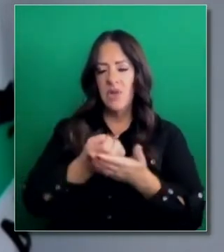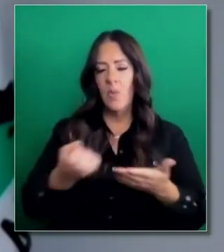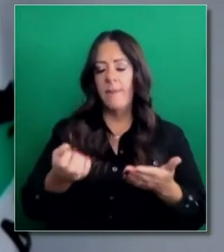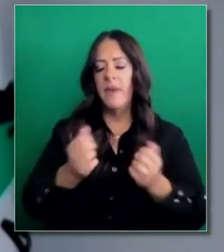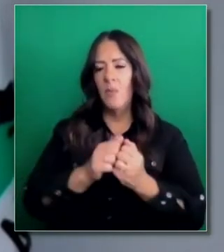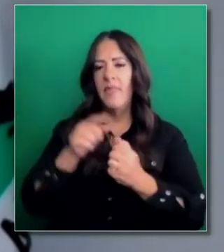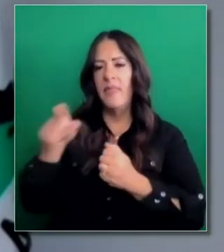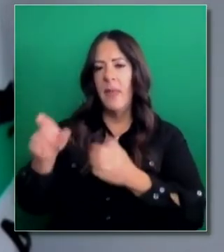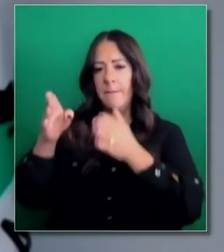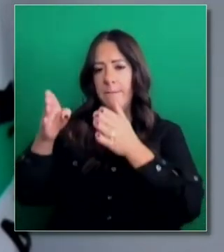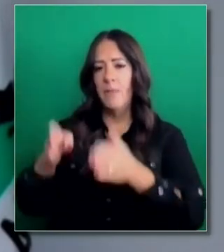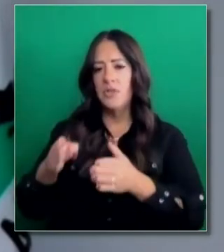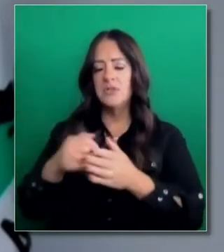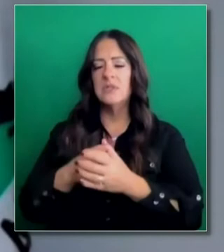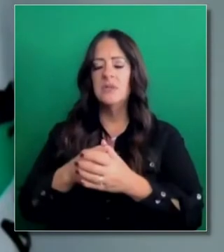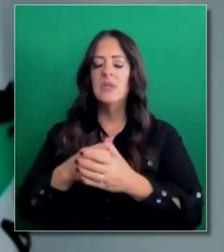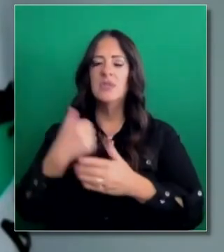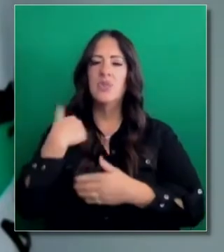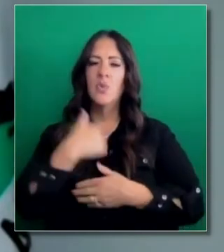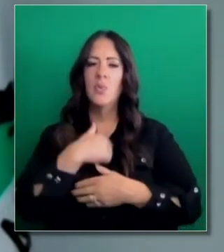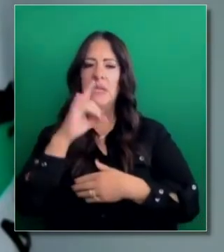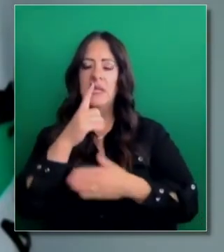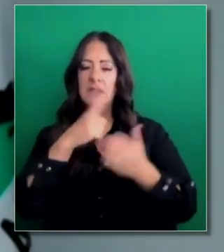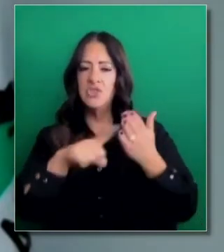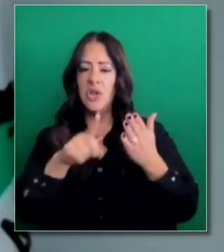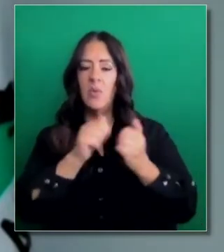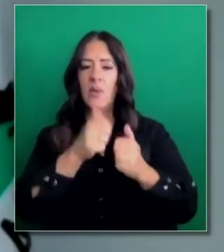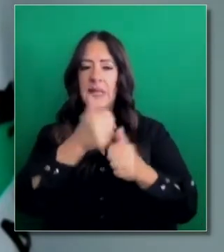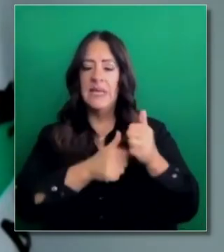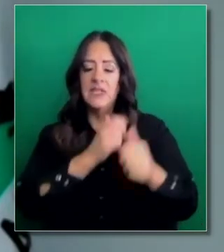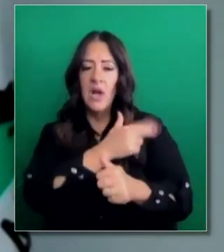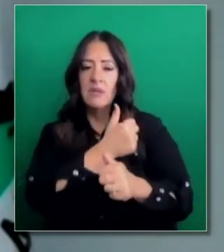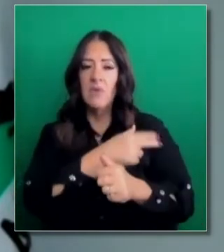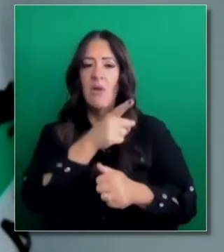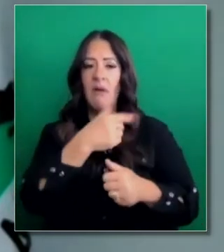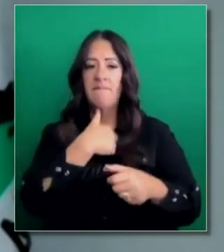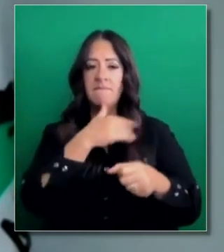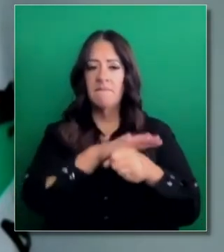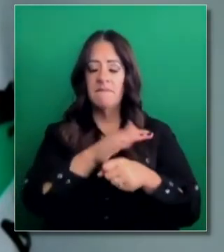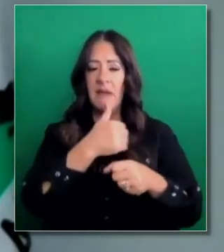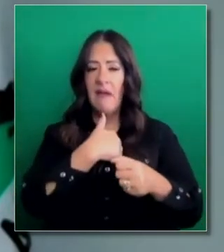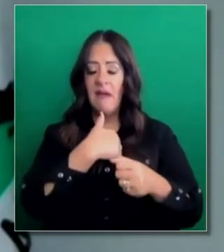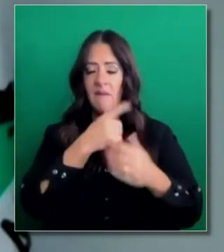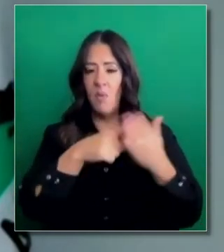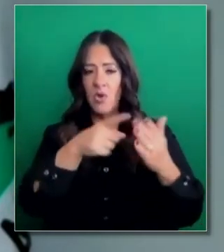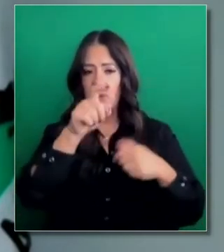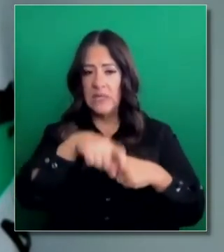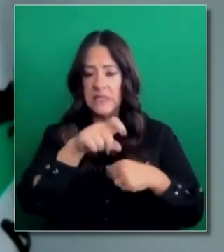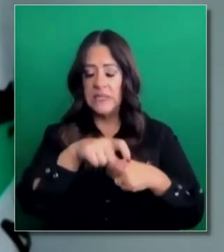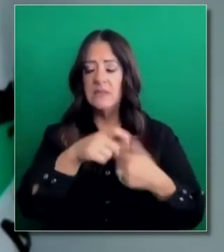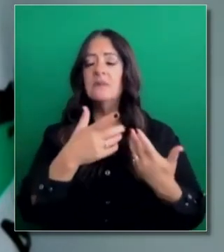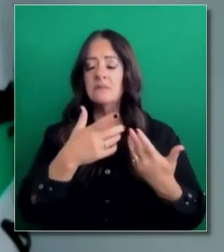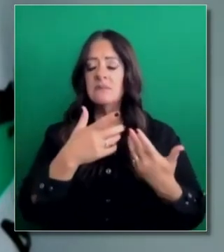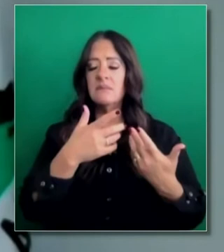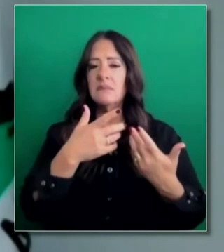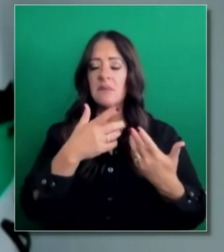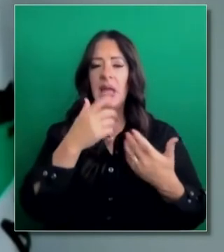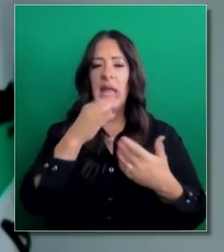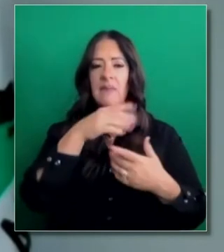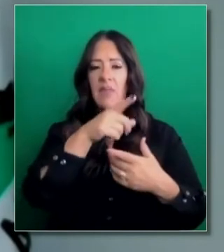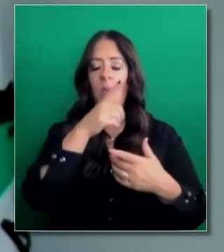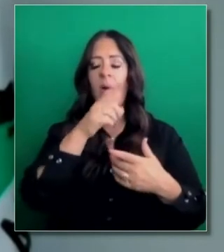que hablar del suministro con el sistema de hospitales estando seguros que el condado tenga